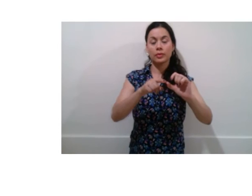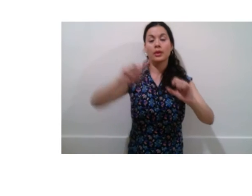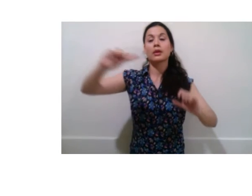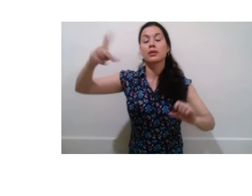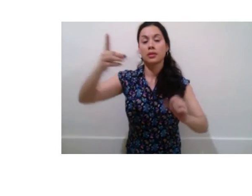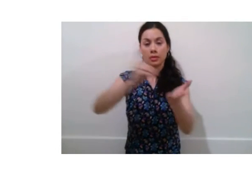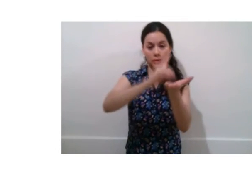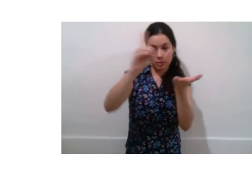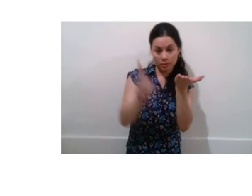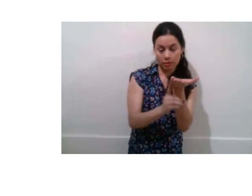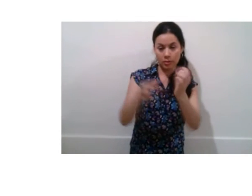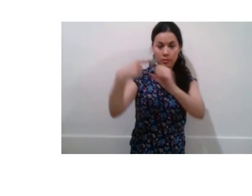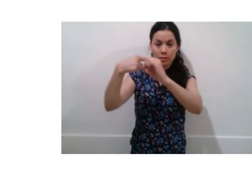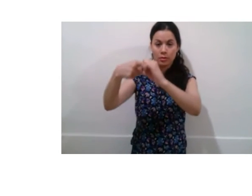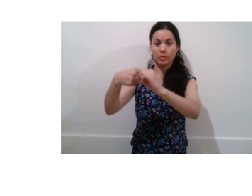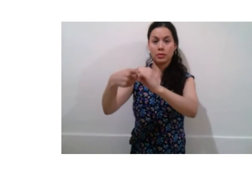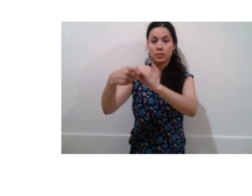Segunda derivada de teta